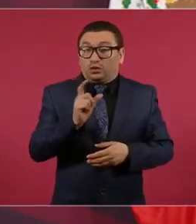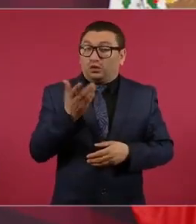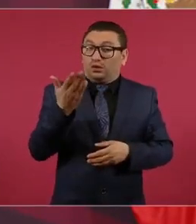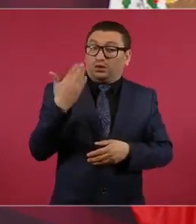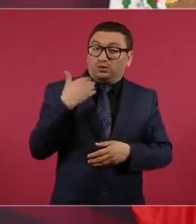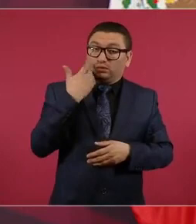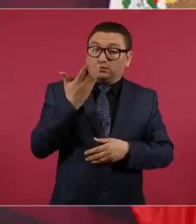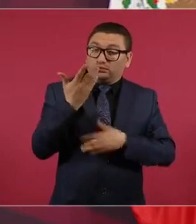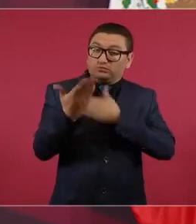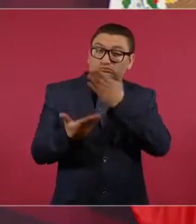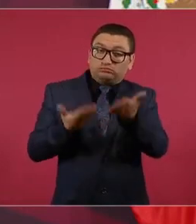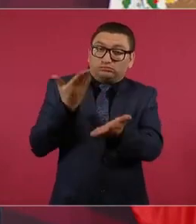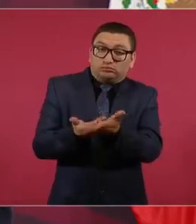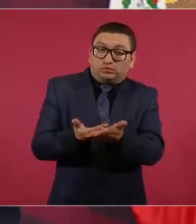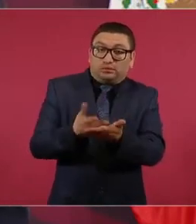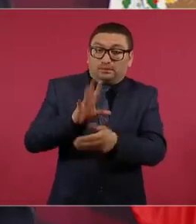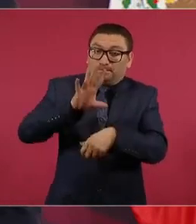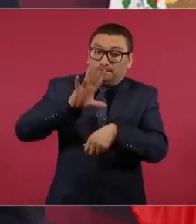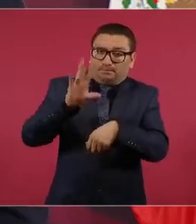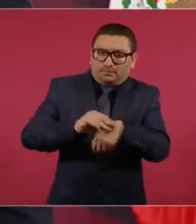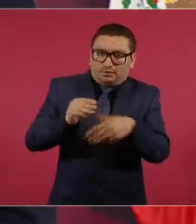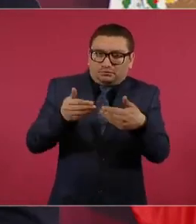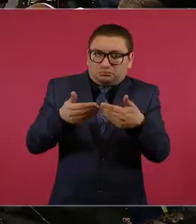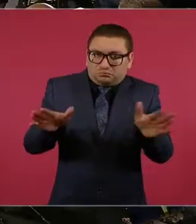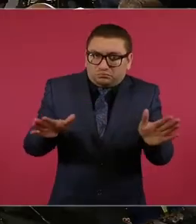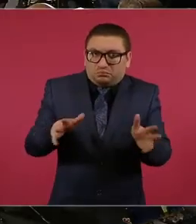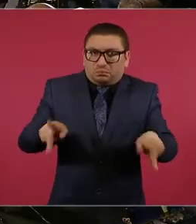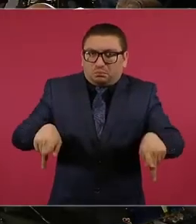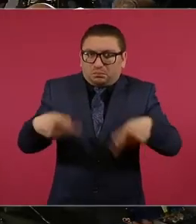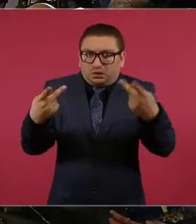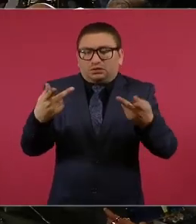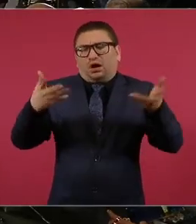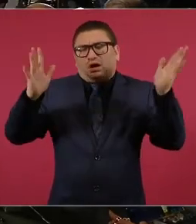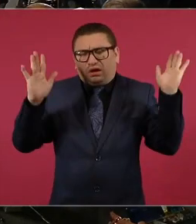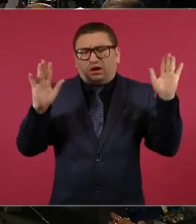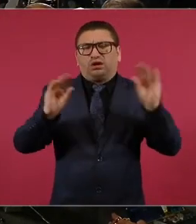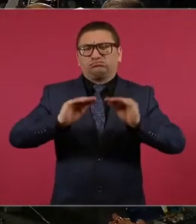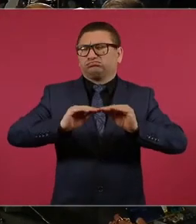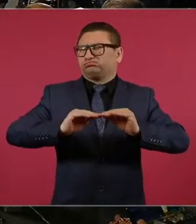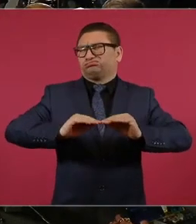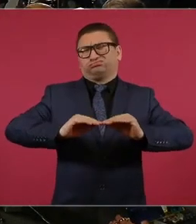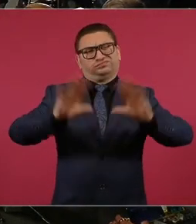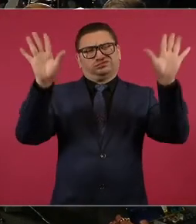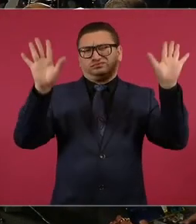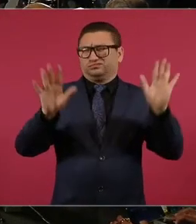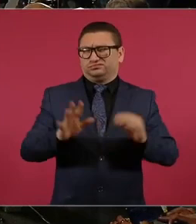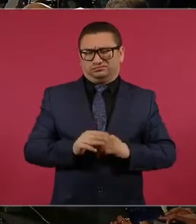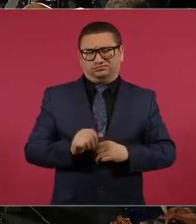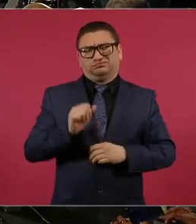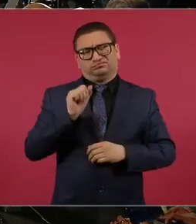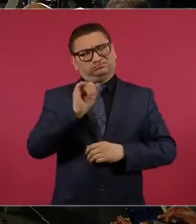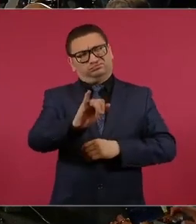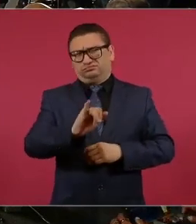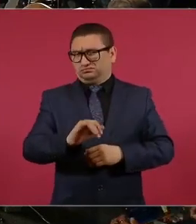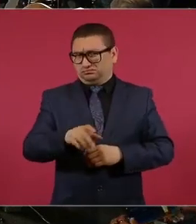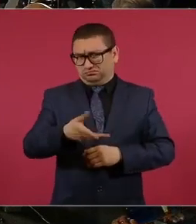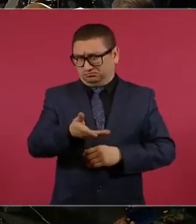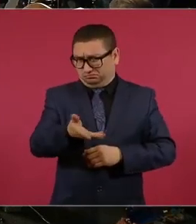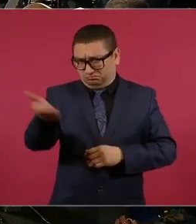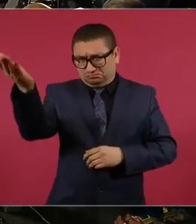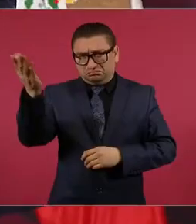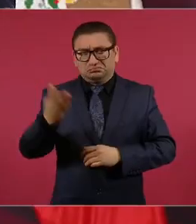si íbamos a permitir que Claro que sí se quieren ir